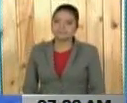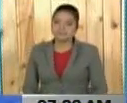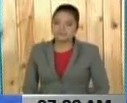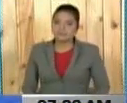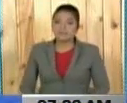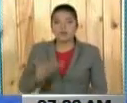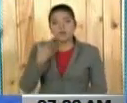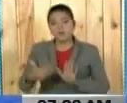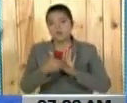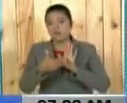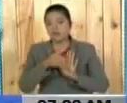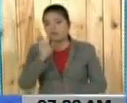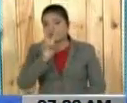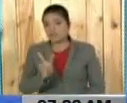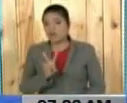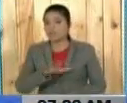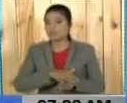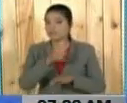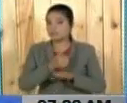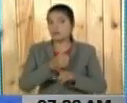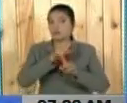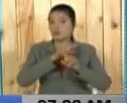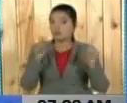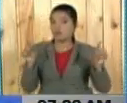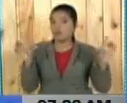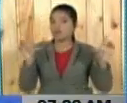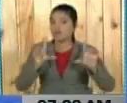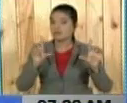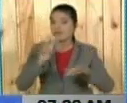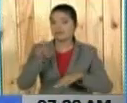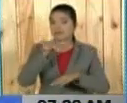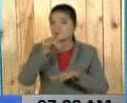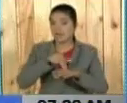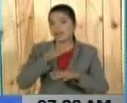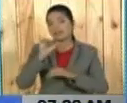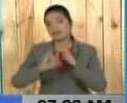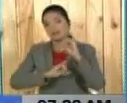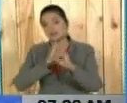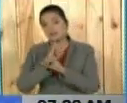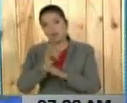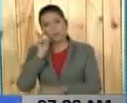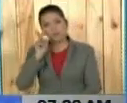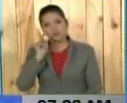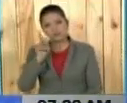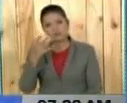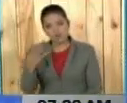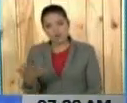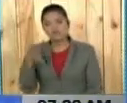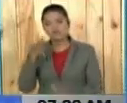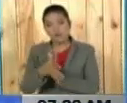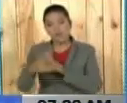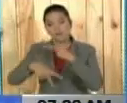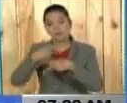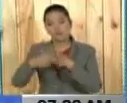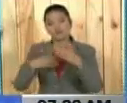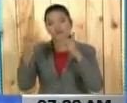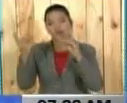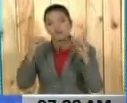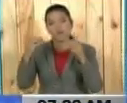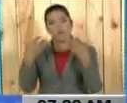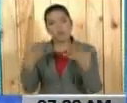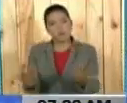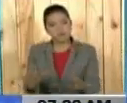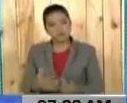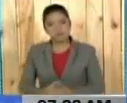Hostigamiento contra Venezuela por parte de los medios de comunicación nacionales e internacionales. Profesora, en el marco de este proceso de diálogo, ¿cuál